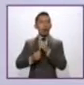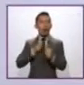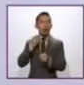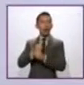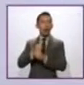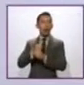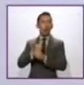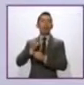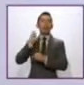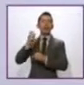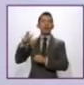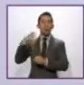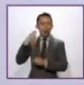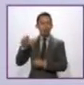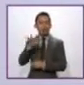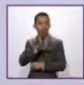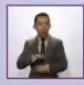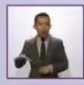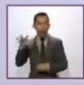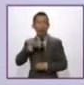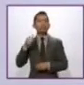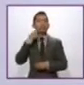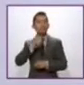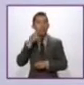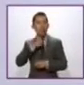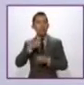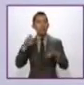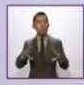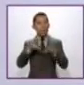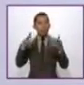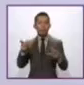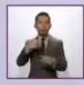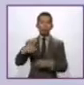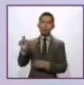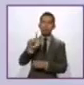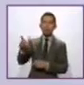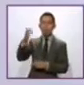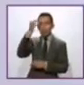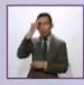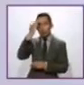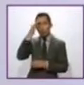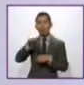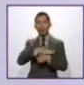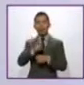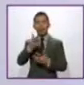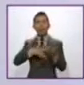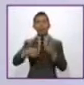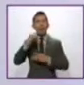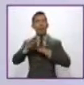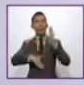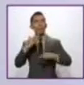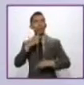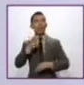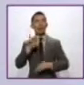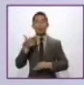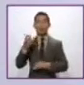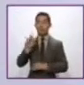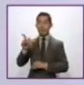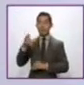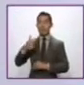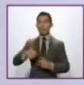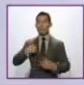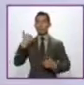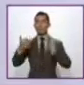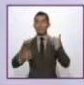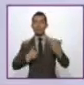durante décadas Querétaro siempre fue parteaguas, siempre tuvimos fama de crecer económicamente, y aprovecharon esa fama y se